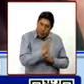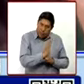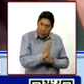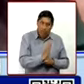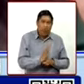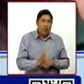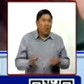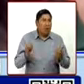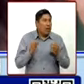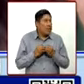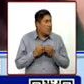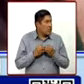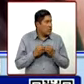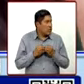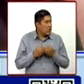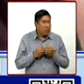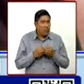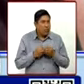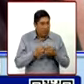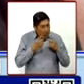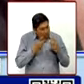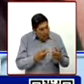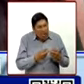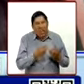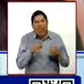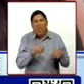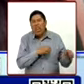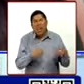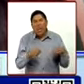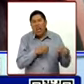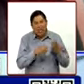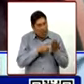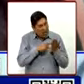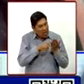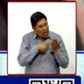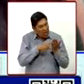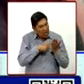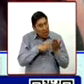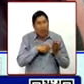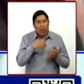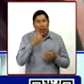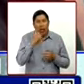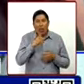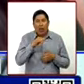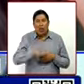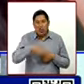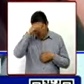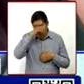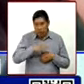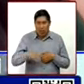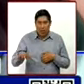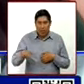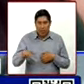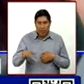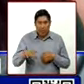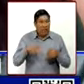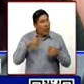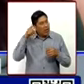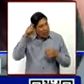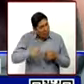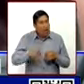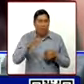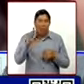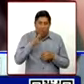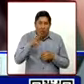sobre todo de entrar a ver cómo están manejando estos aparatitos los chicos y las Chicas creo que ese es un deber que